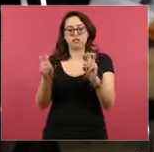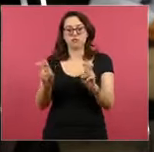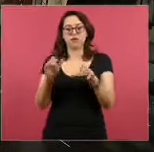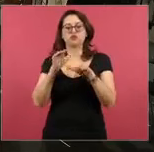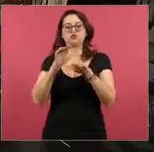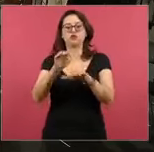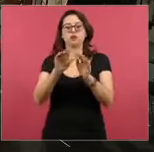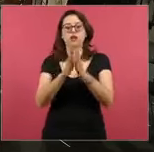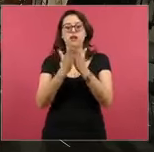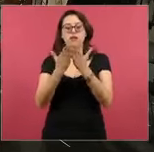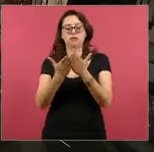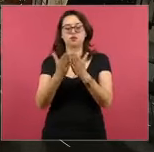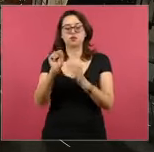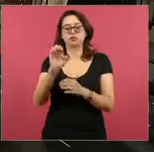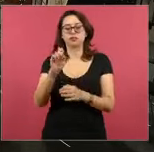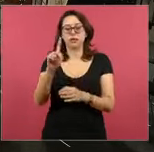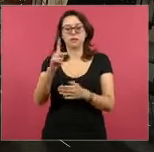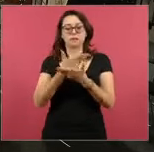texto.